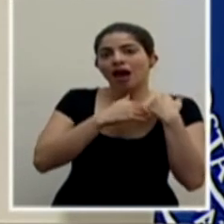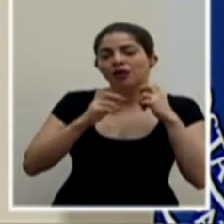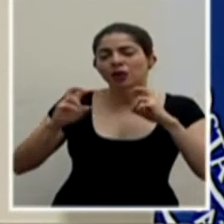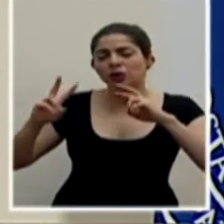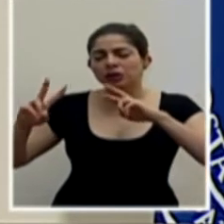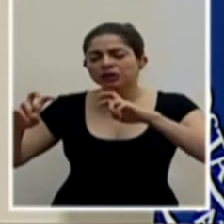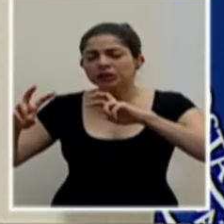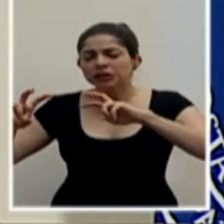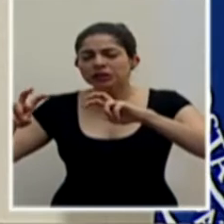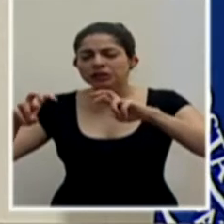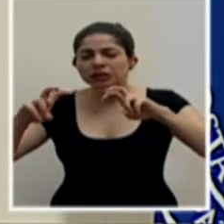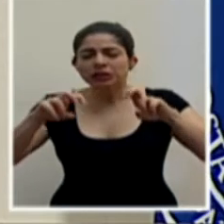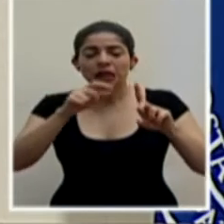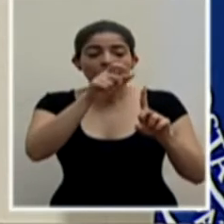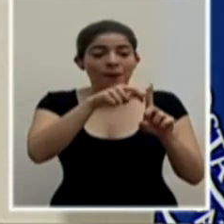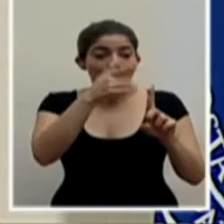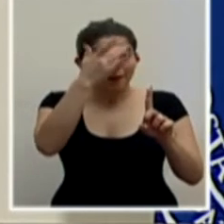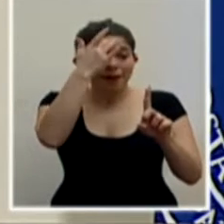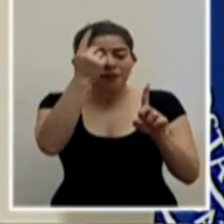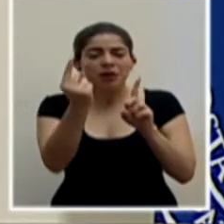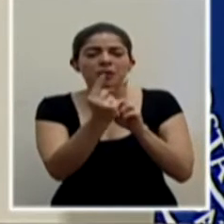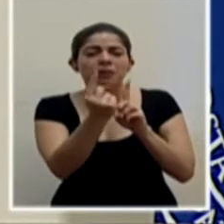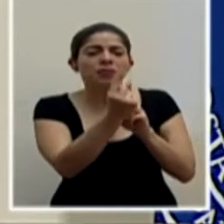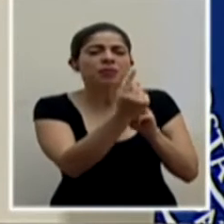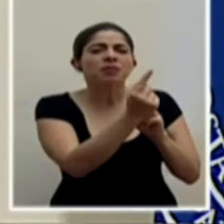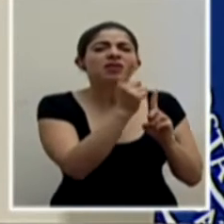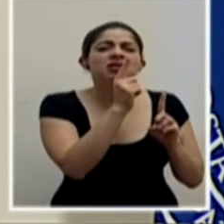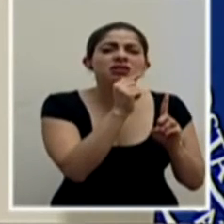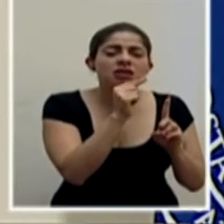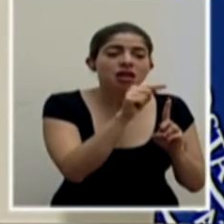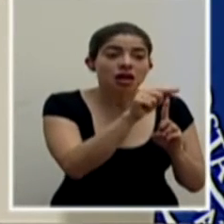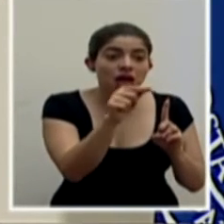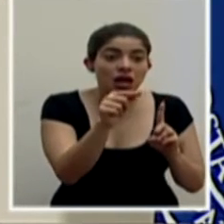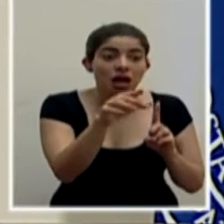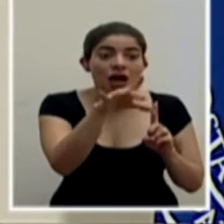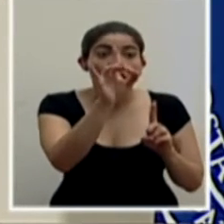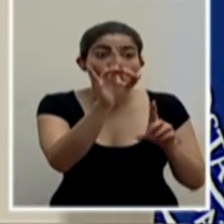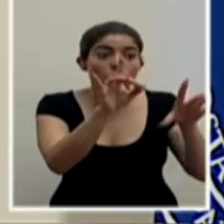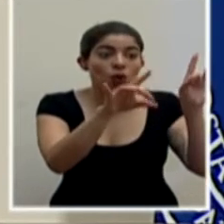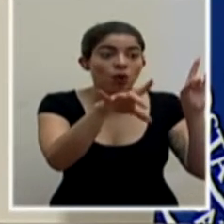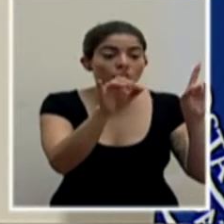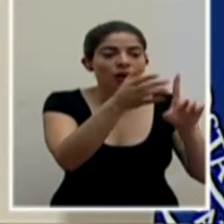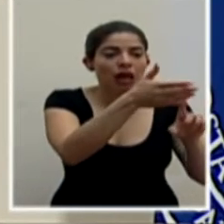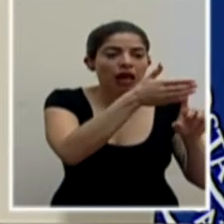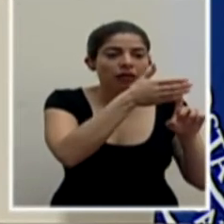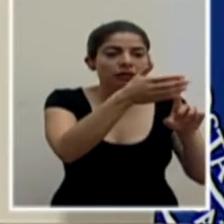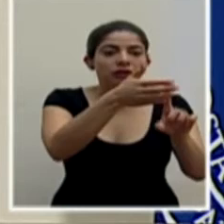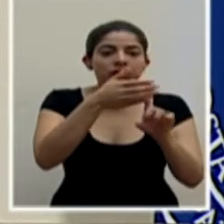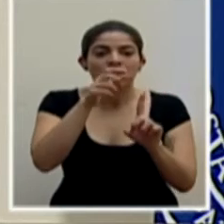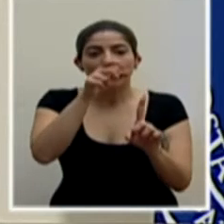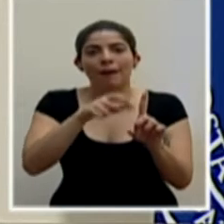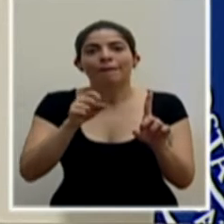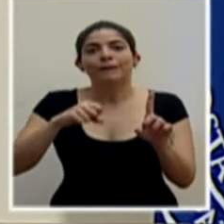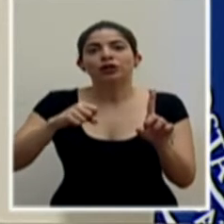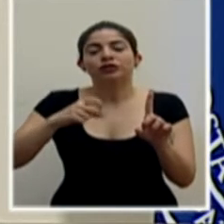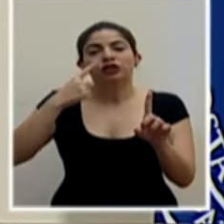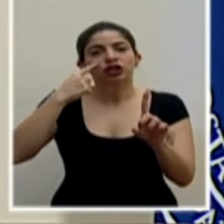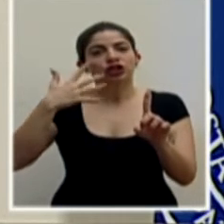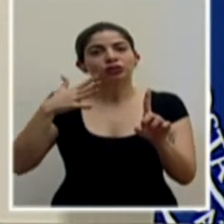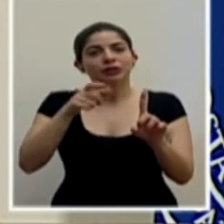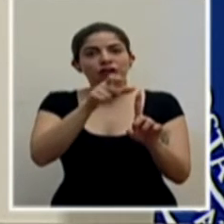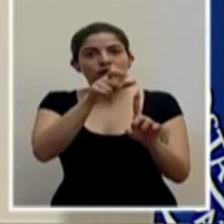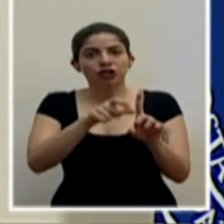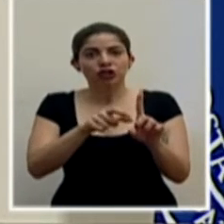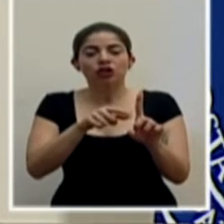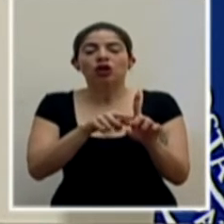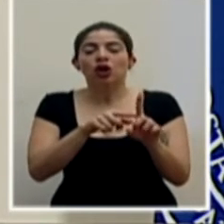para encontrar contactos cercanos. Cuando se dan, aislar a los contactos cercanos, que pueden ser casos sospechosos. Y a la vez,